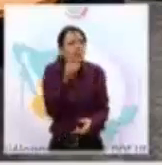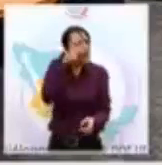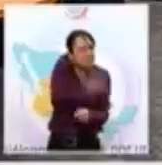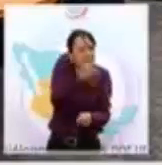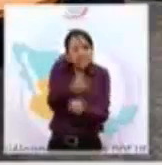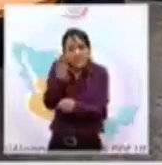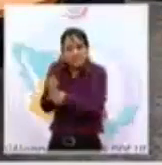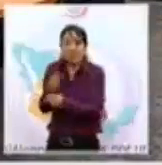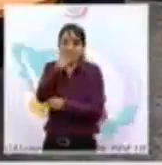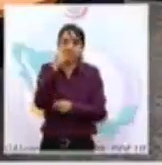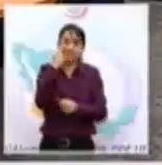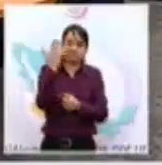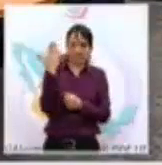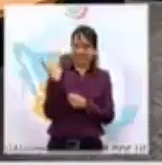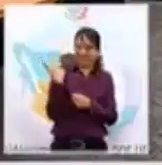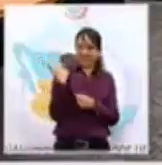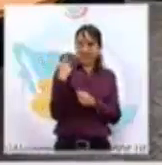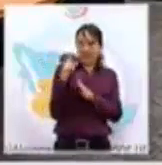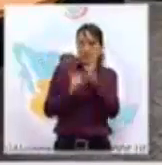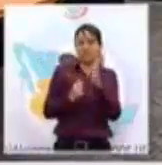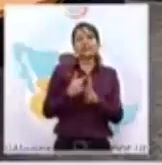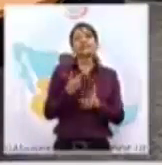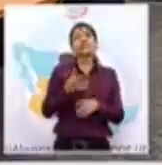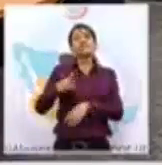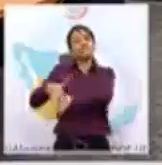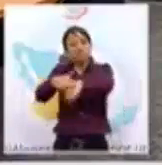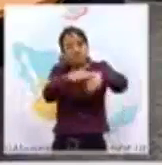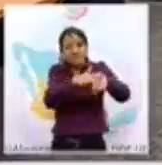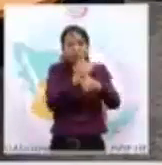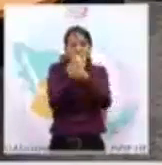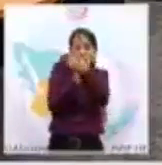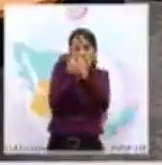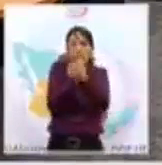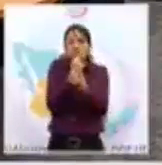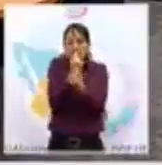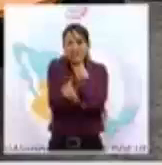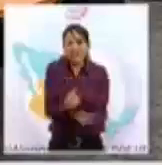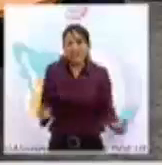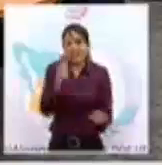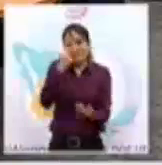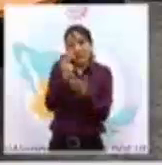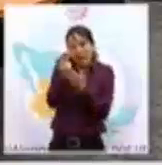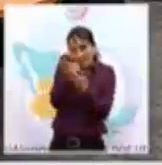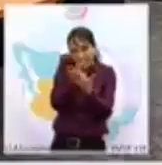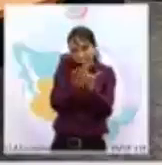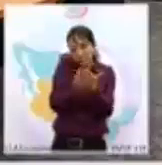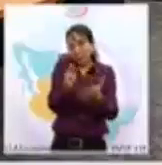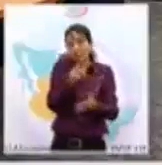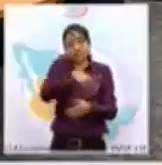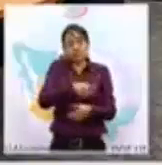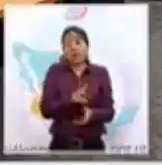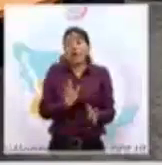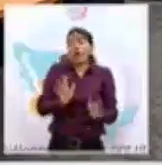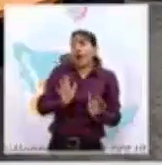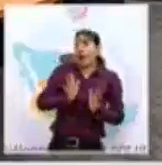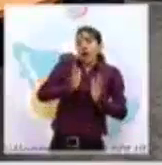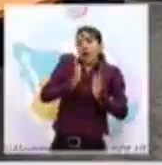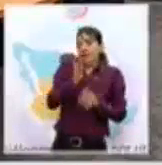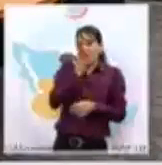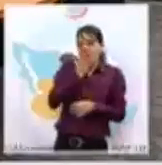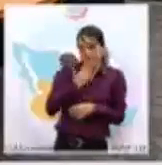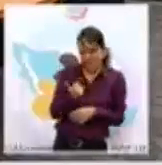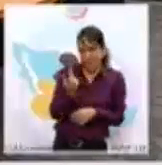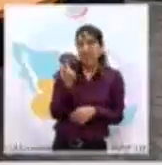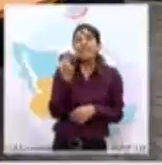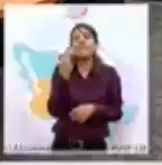a un concurso infantil sobre dibujo. Digamos, eso no tiene nada de sorprendente. Lo sorprendente,